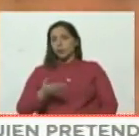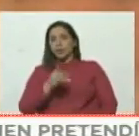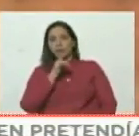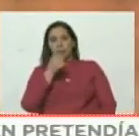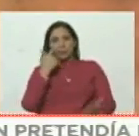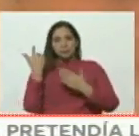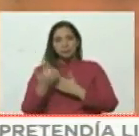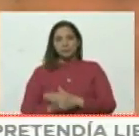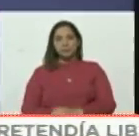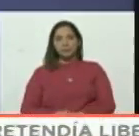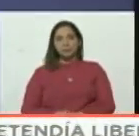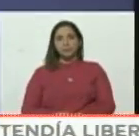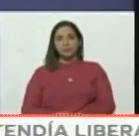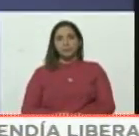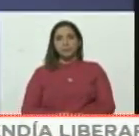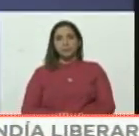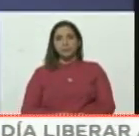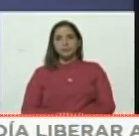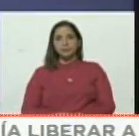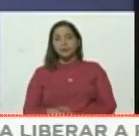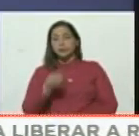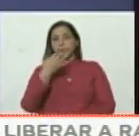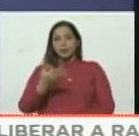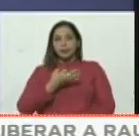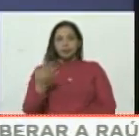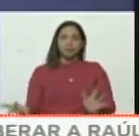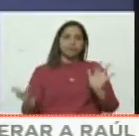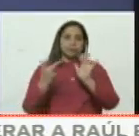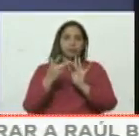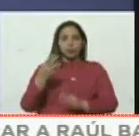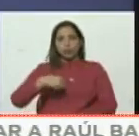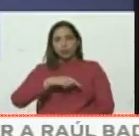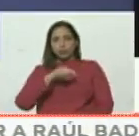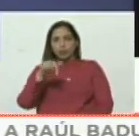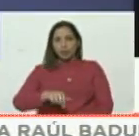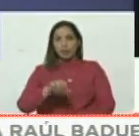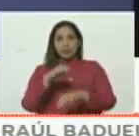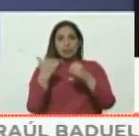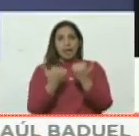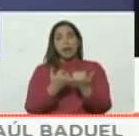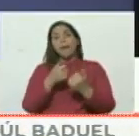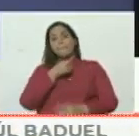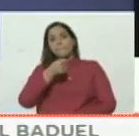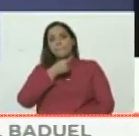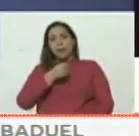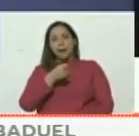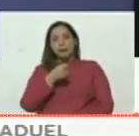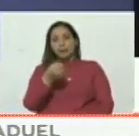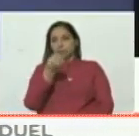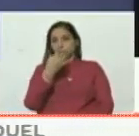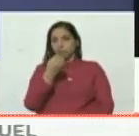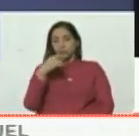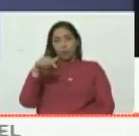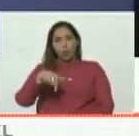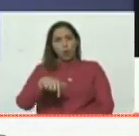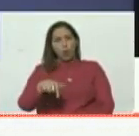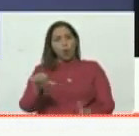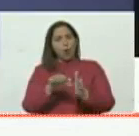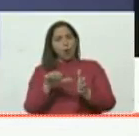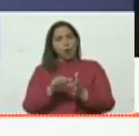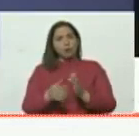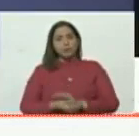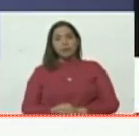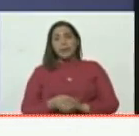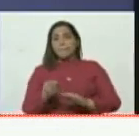hora. Así es, muy buenas tardes. El contacto lo establecemos desde la sala de prensa del Palacio de Miraflores, donde a esta hora el ministro para